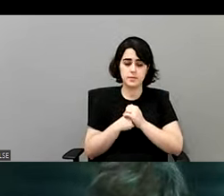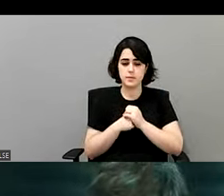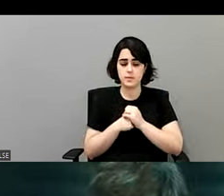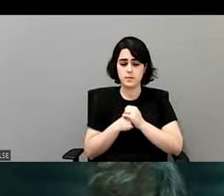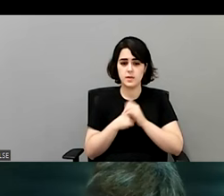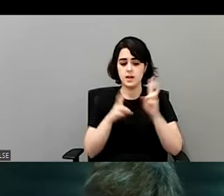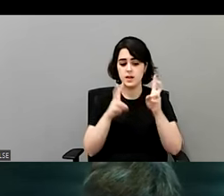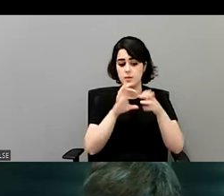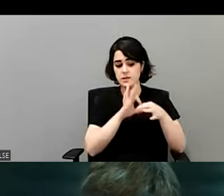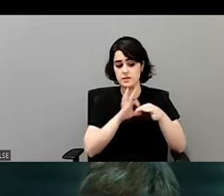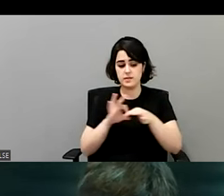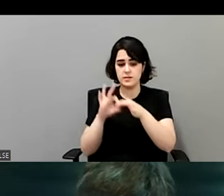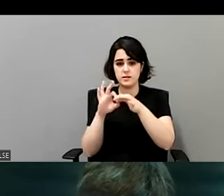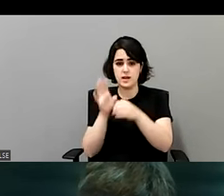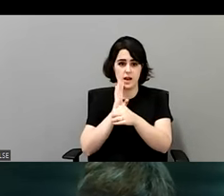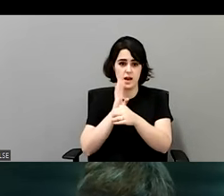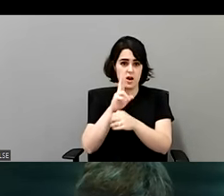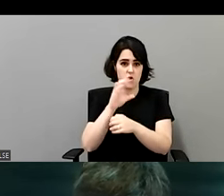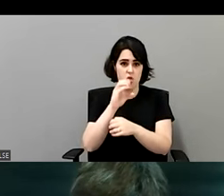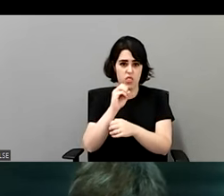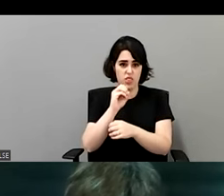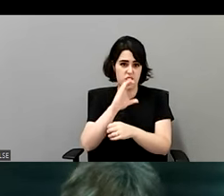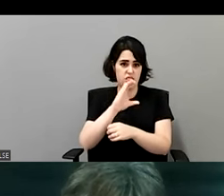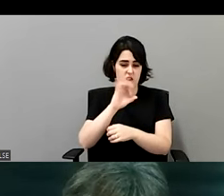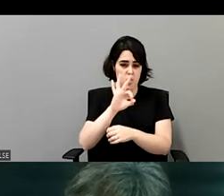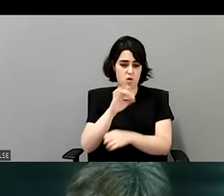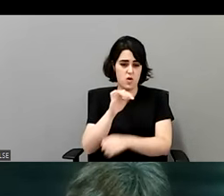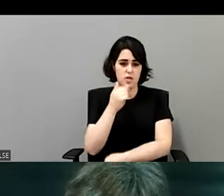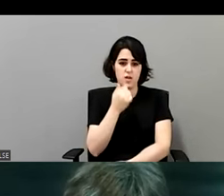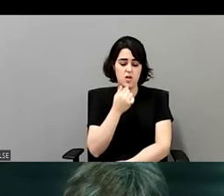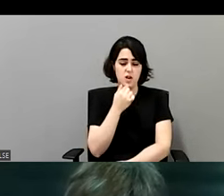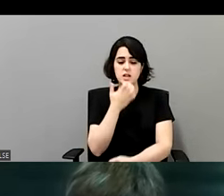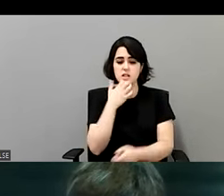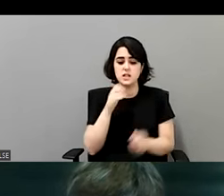Vinculado a lo que dijo Rocío, si la silla